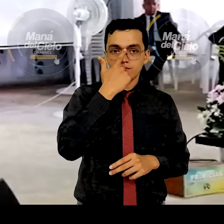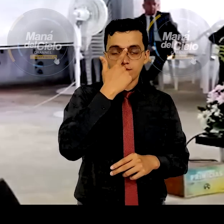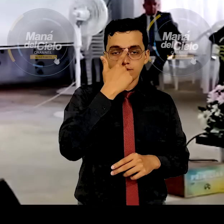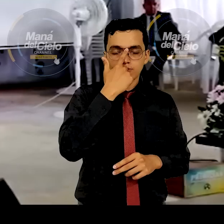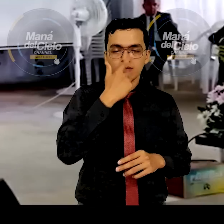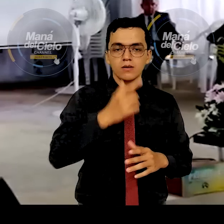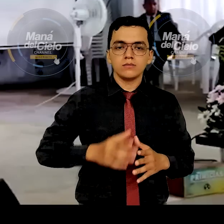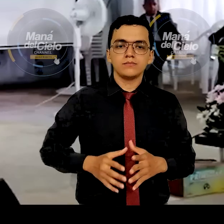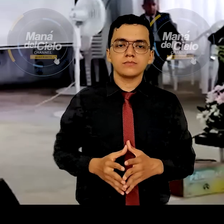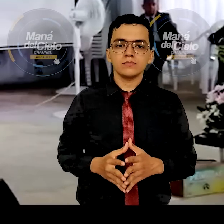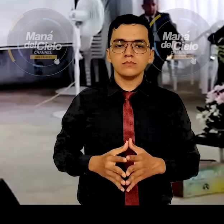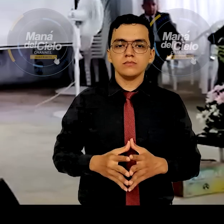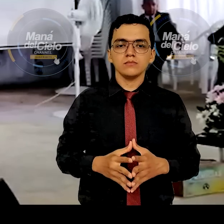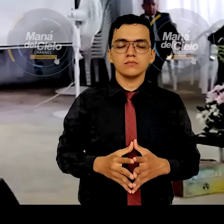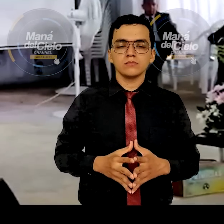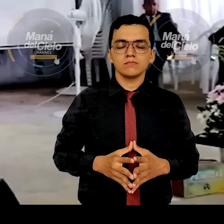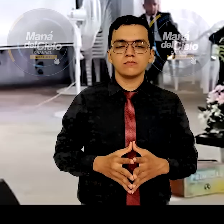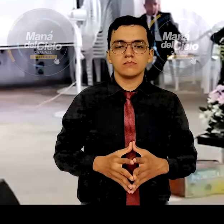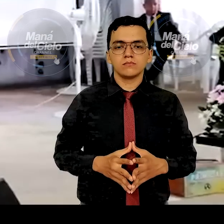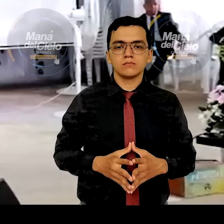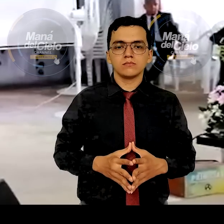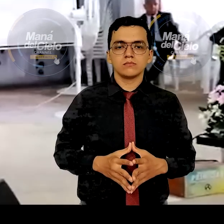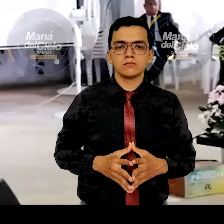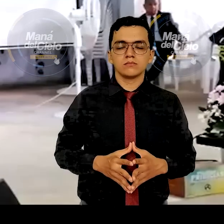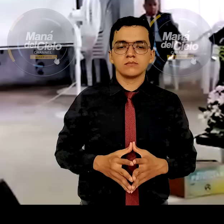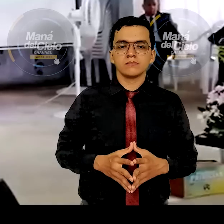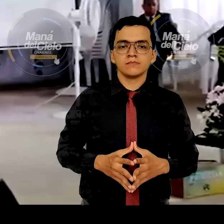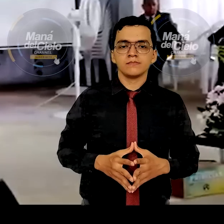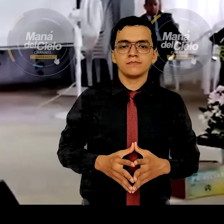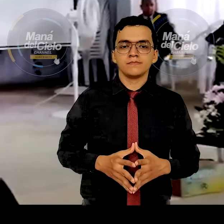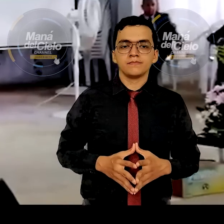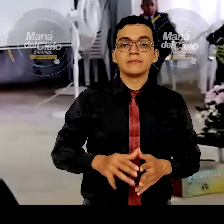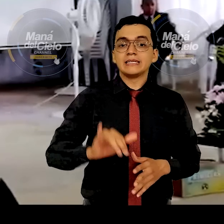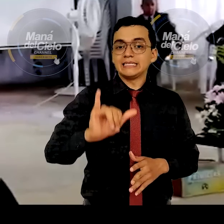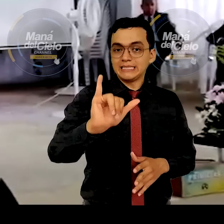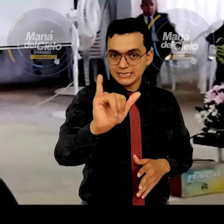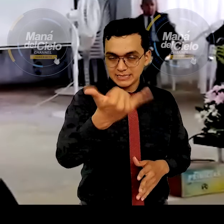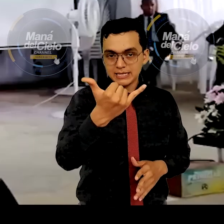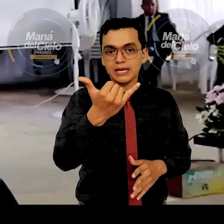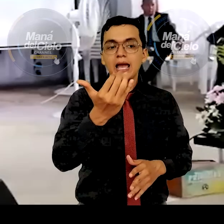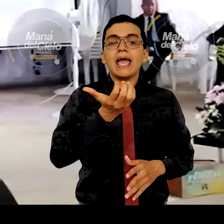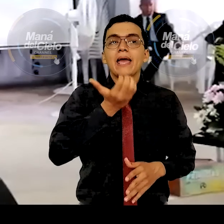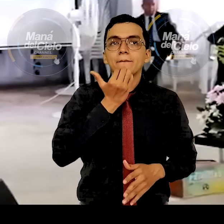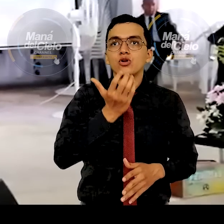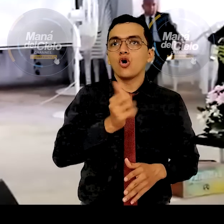lo hemos cantado, ¿cierto? Y sí que había una respuesta, pero no había plata.